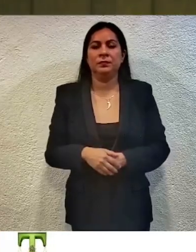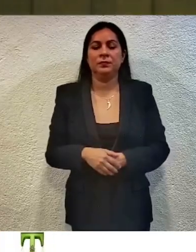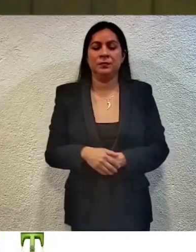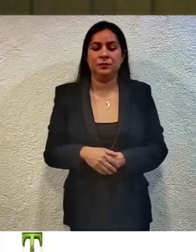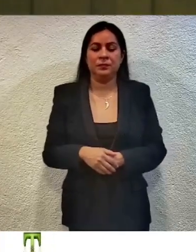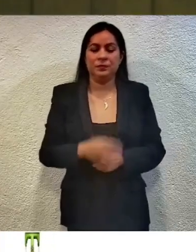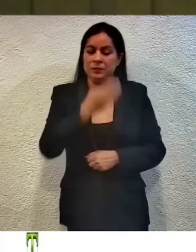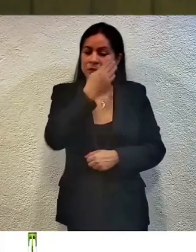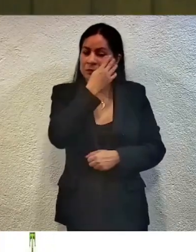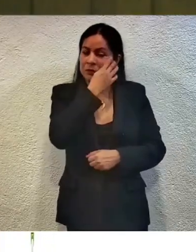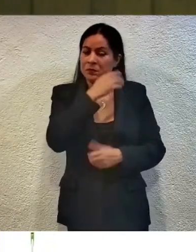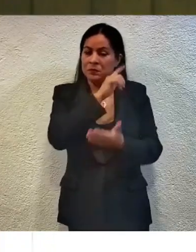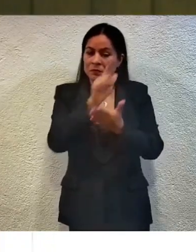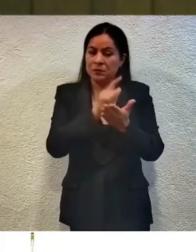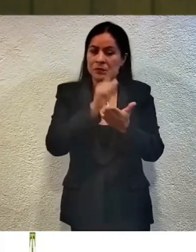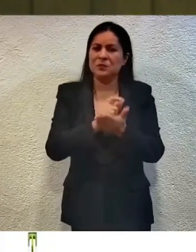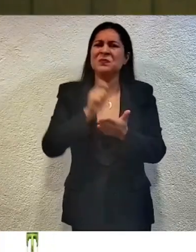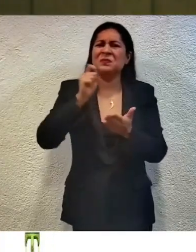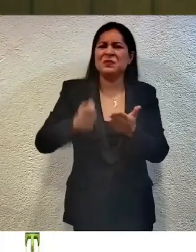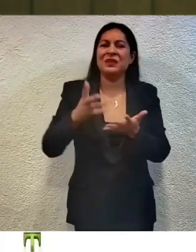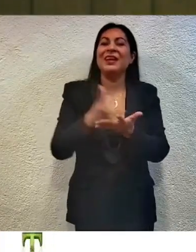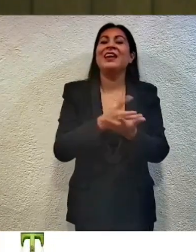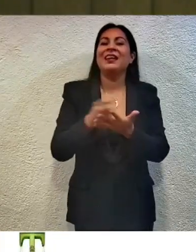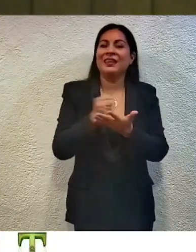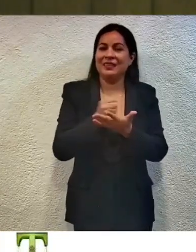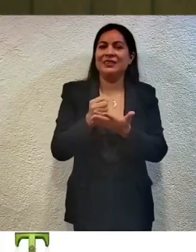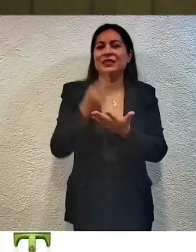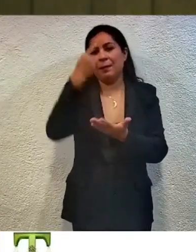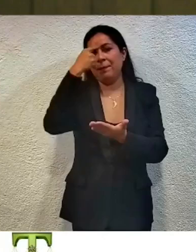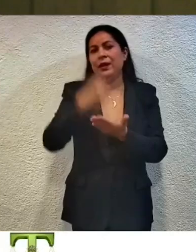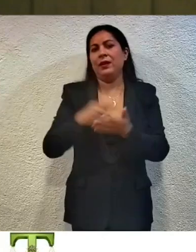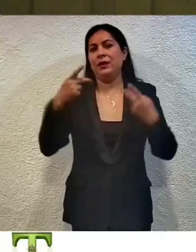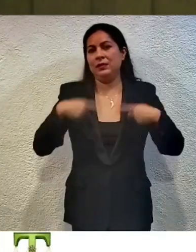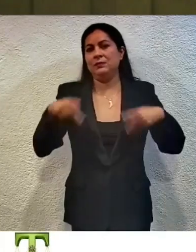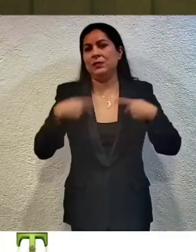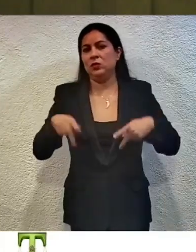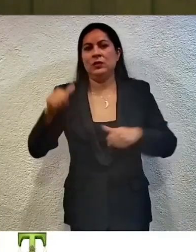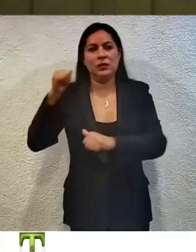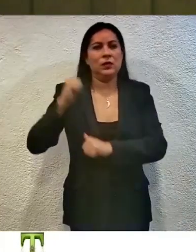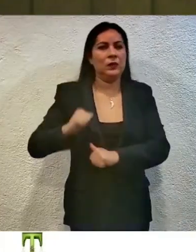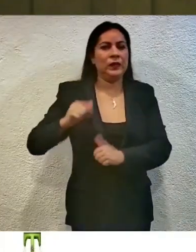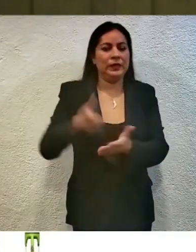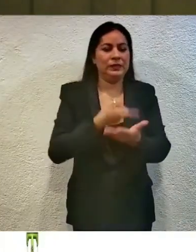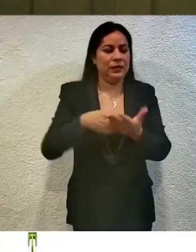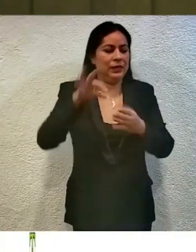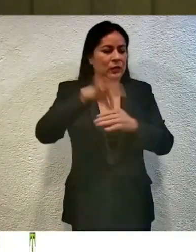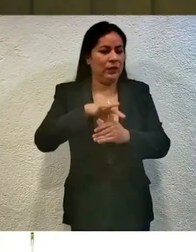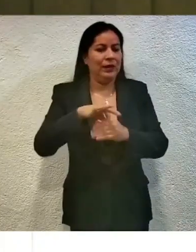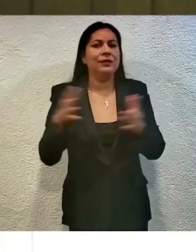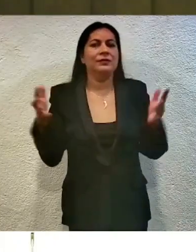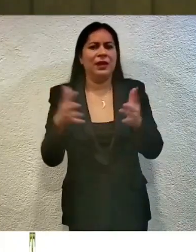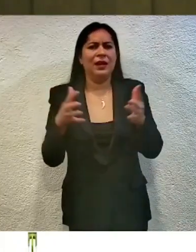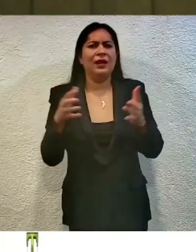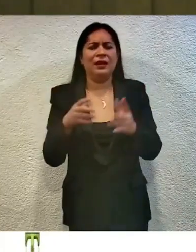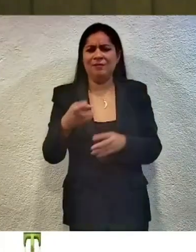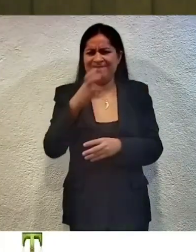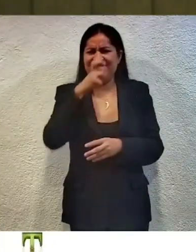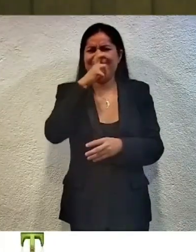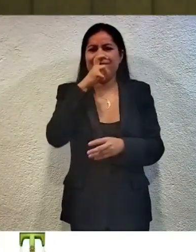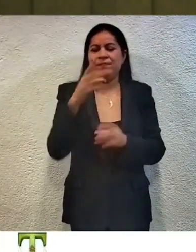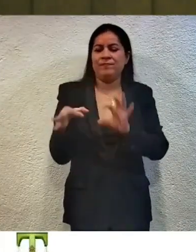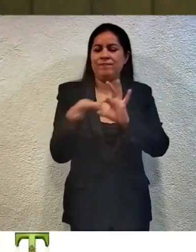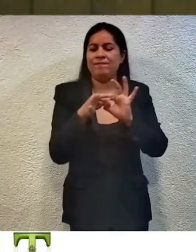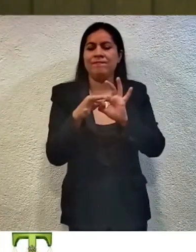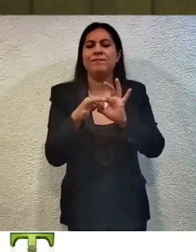El principio de legalidad significa la garantía formal para que los ciudadanos y las autoridades electorales actúen en estricto apego a